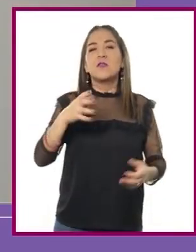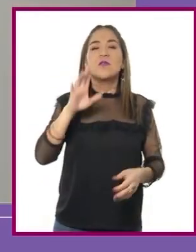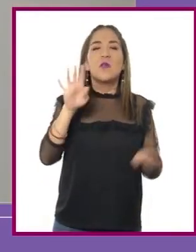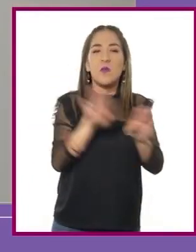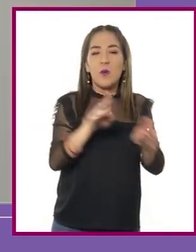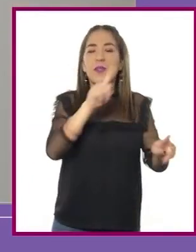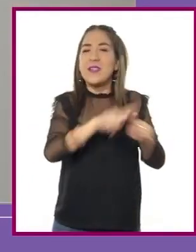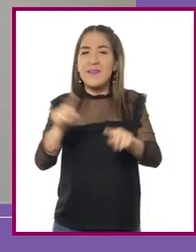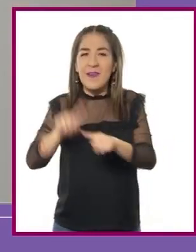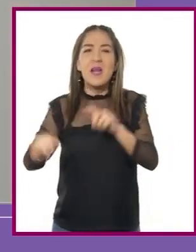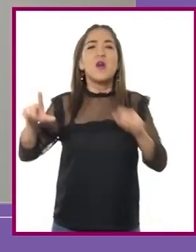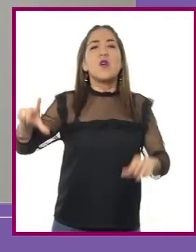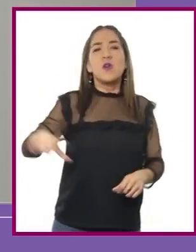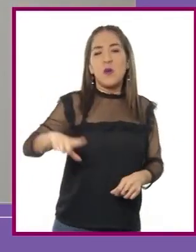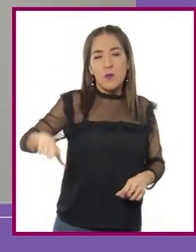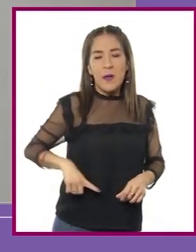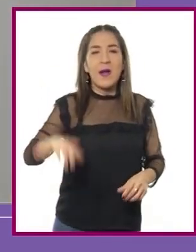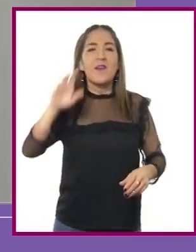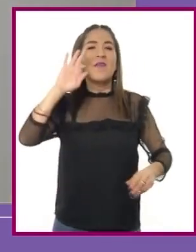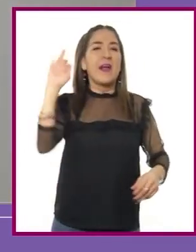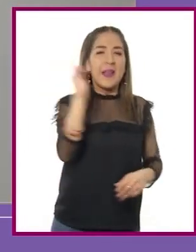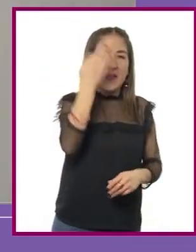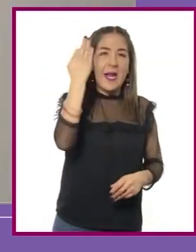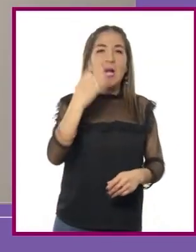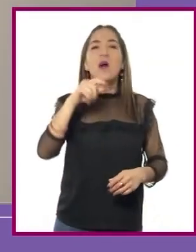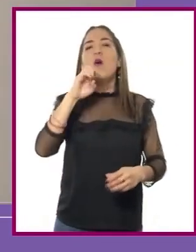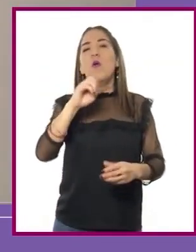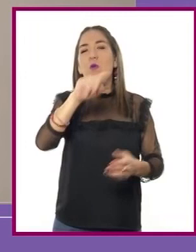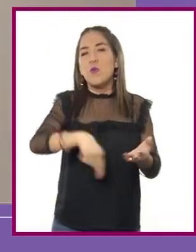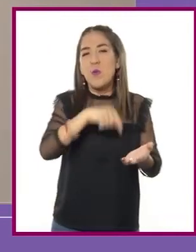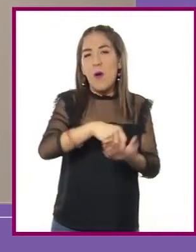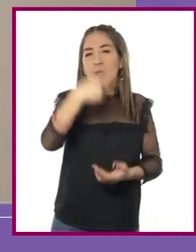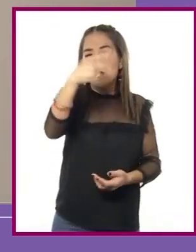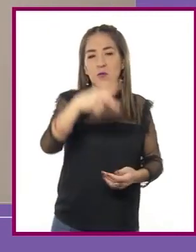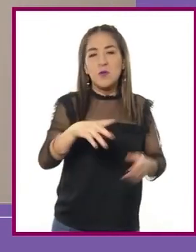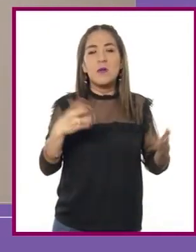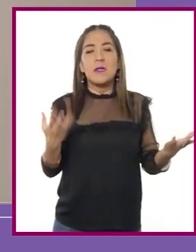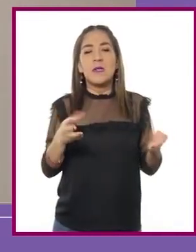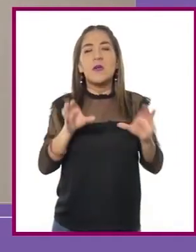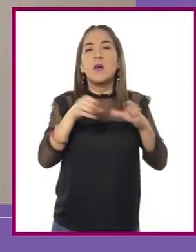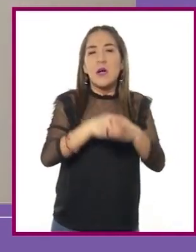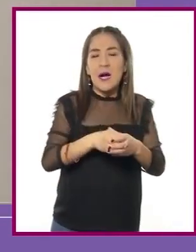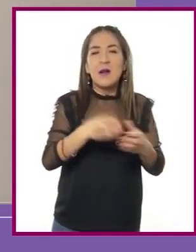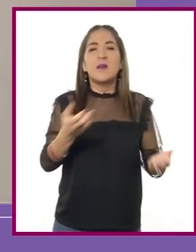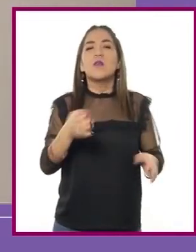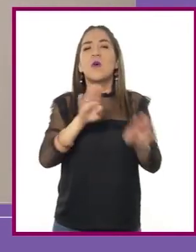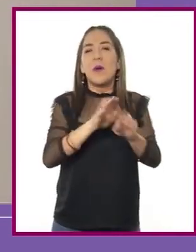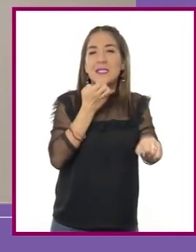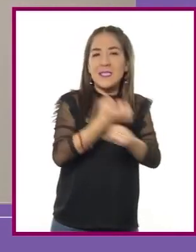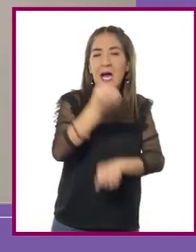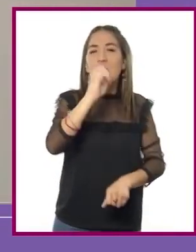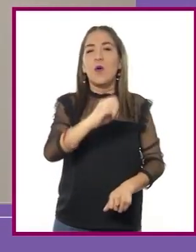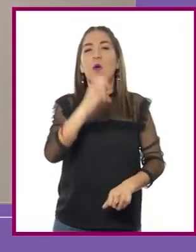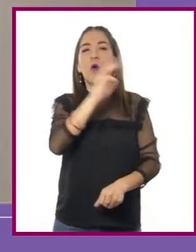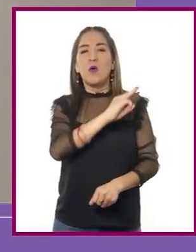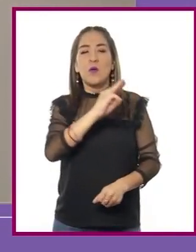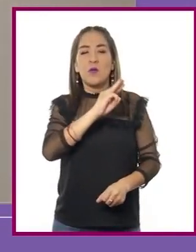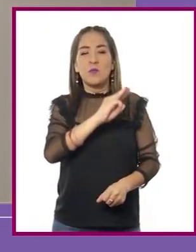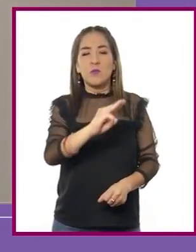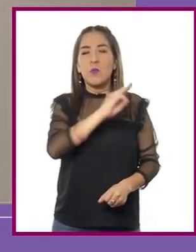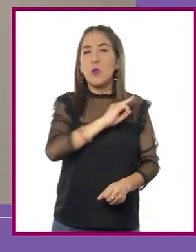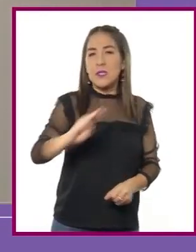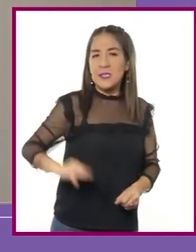actividades del gobierno, ya sea a nivel federal o local, es decir, estatal o municipal. En las revistas